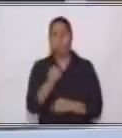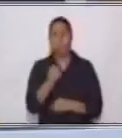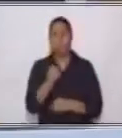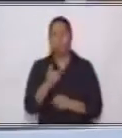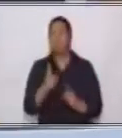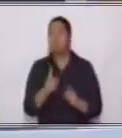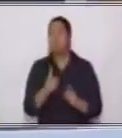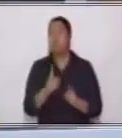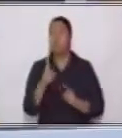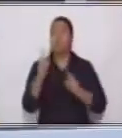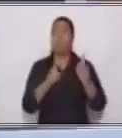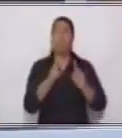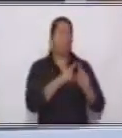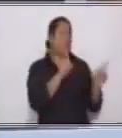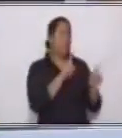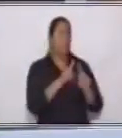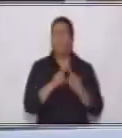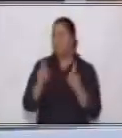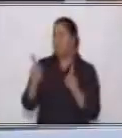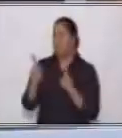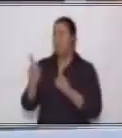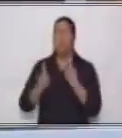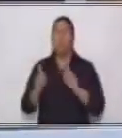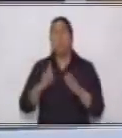podrían ser las diferencias?